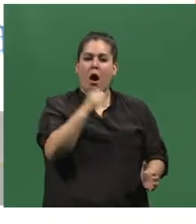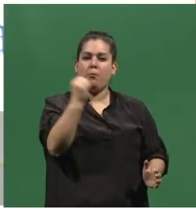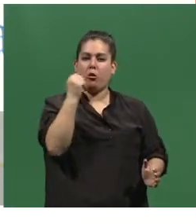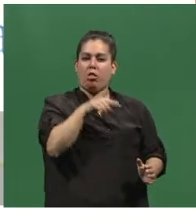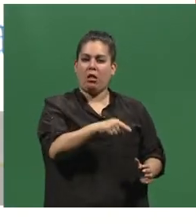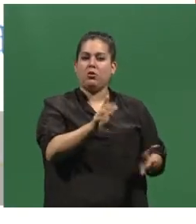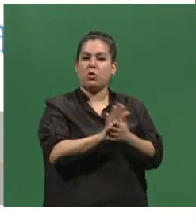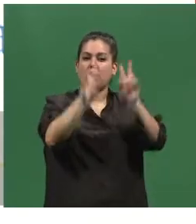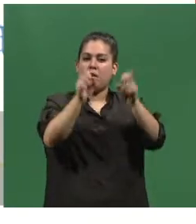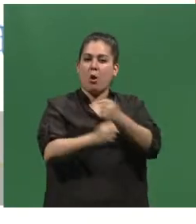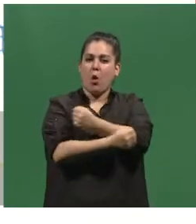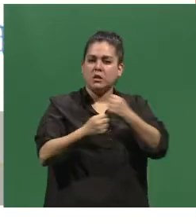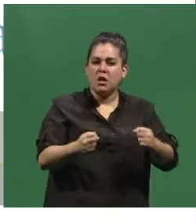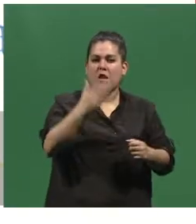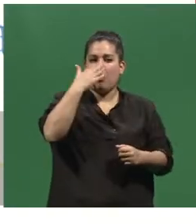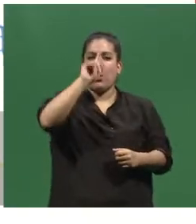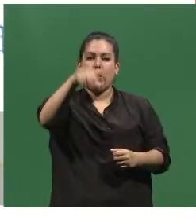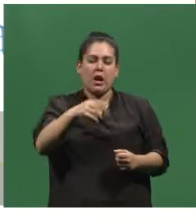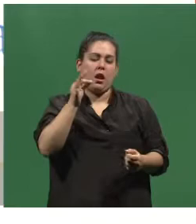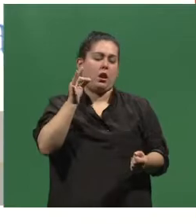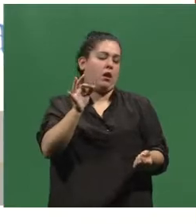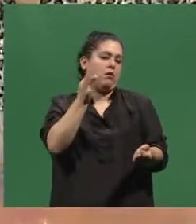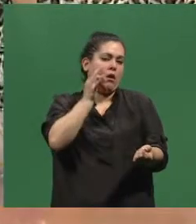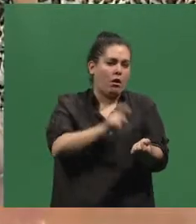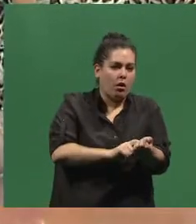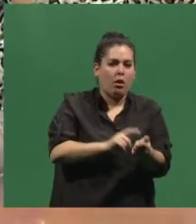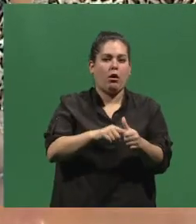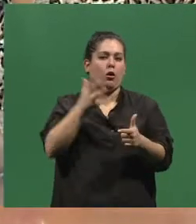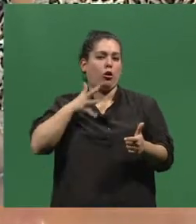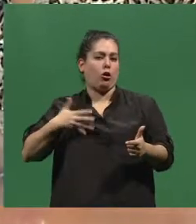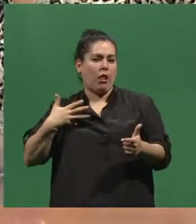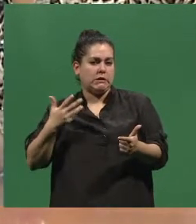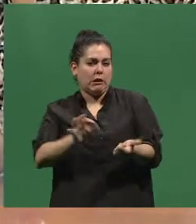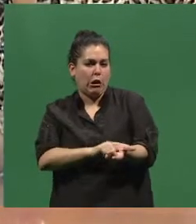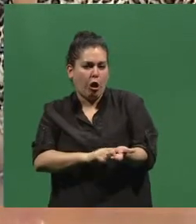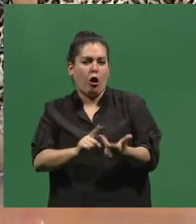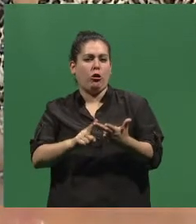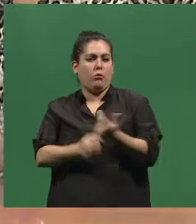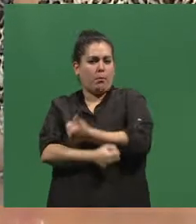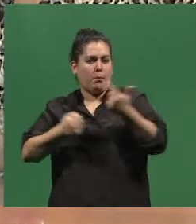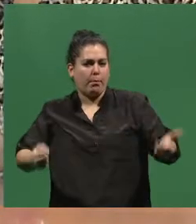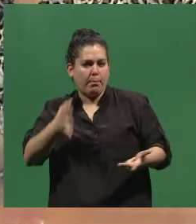obesidad y en los que luego acarrean al colesterol y a sobrepeso. Entonces, que desde la